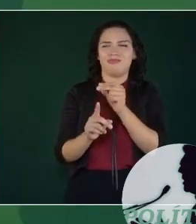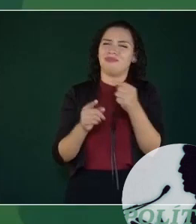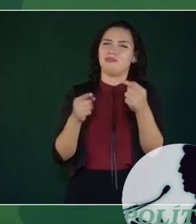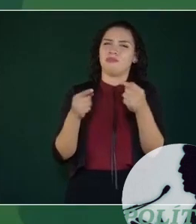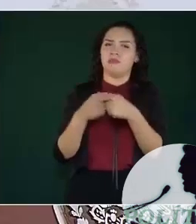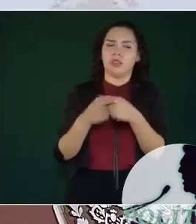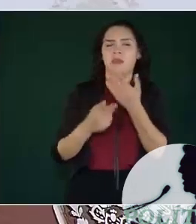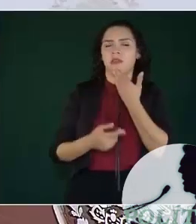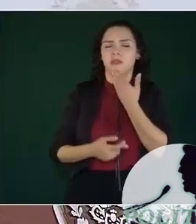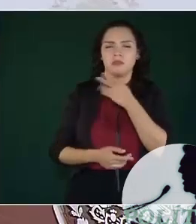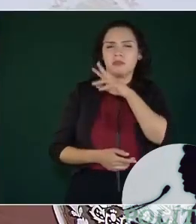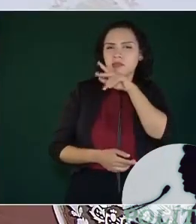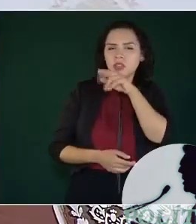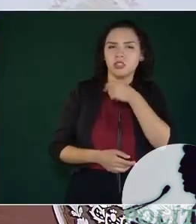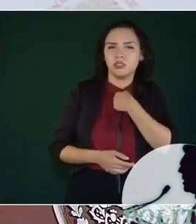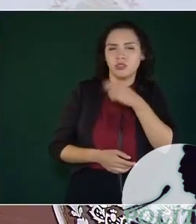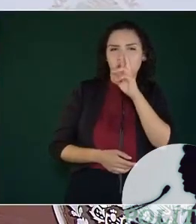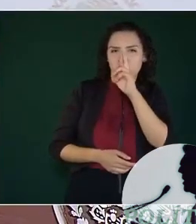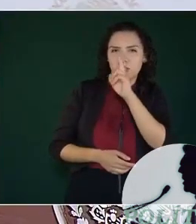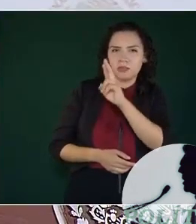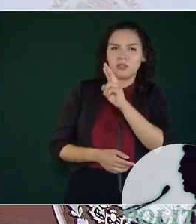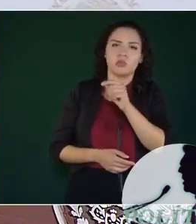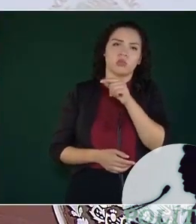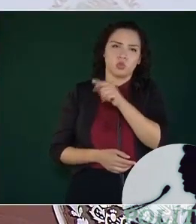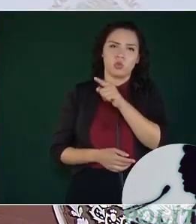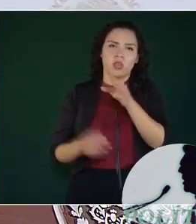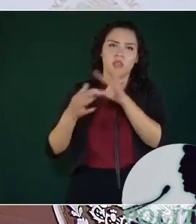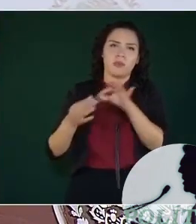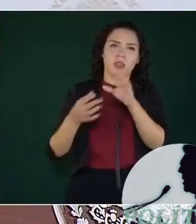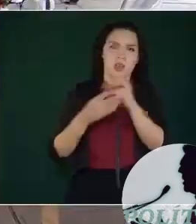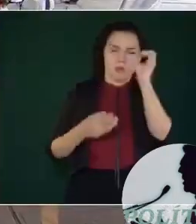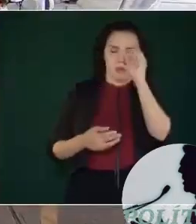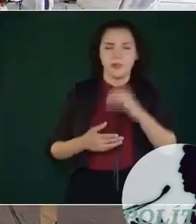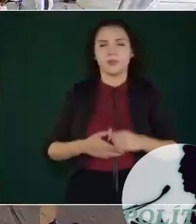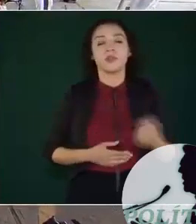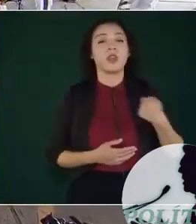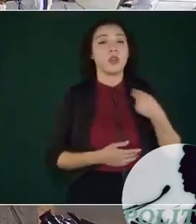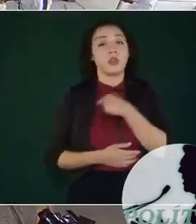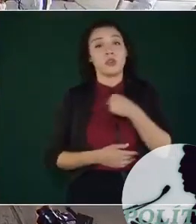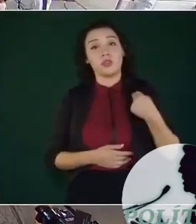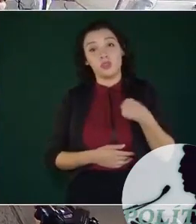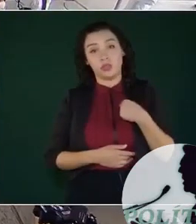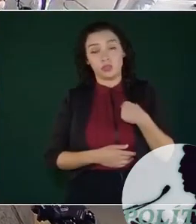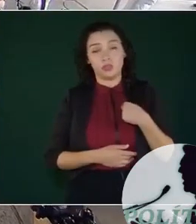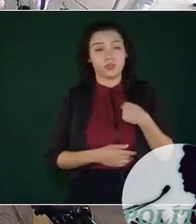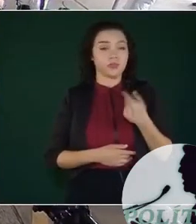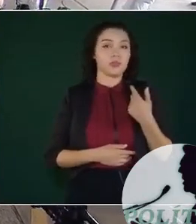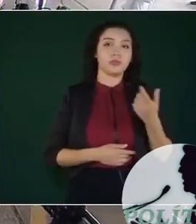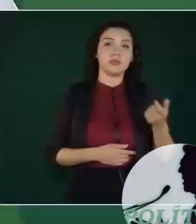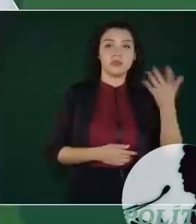Sin embargo, respeto tu opinión. Nosotros estamos buscando